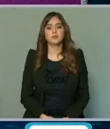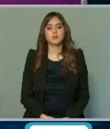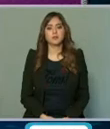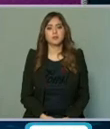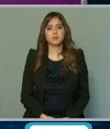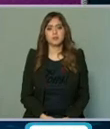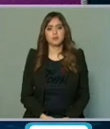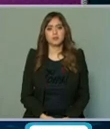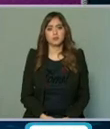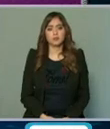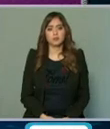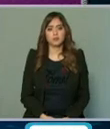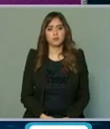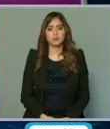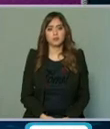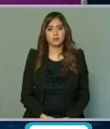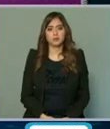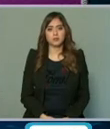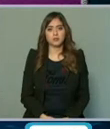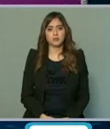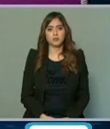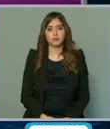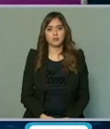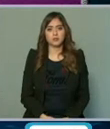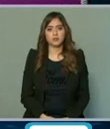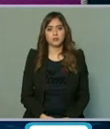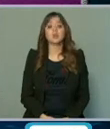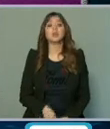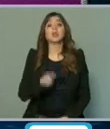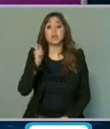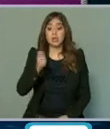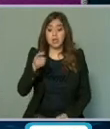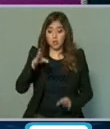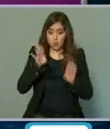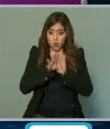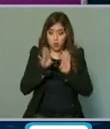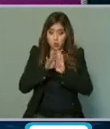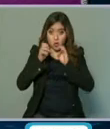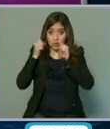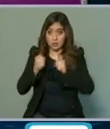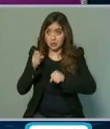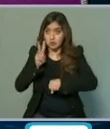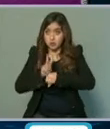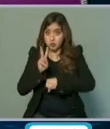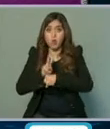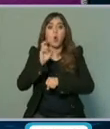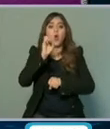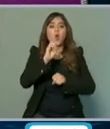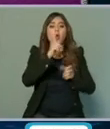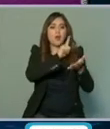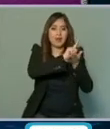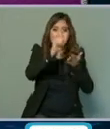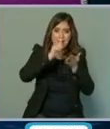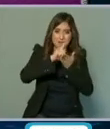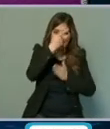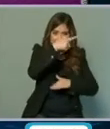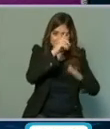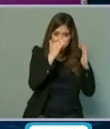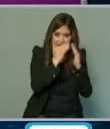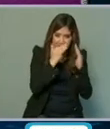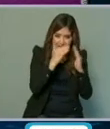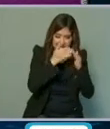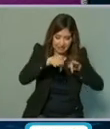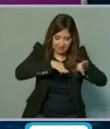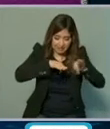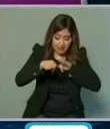enfocados, como la seguridad pública, el servicio doméstico, no solo están allí. Sin embargo, debido a